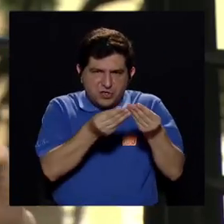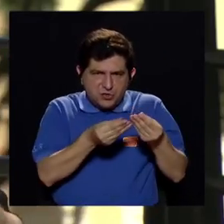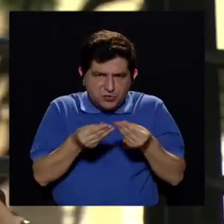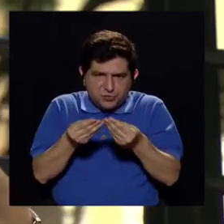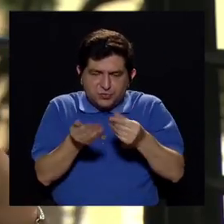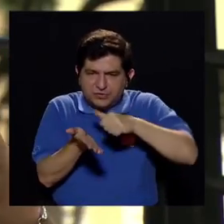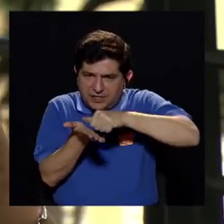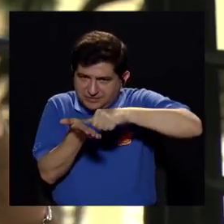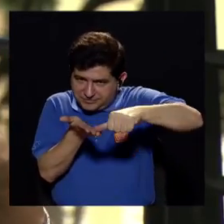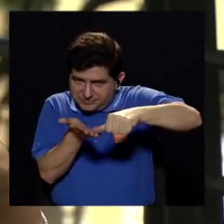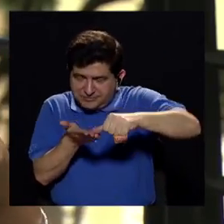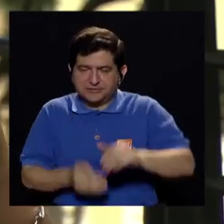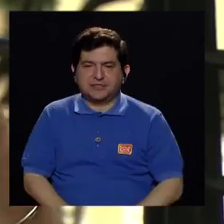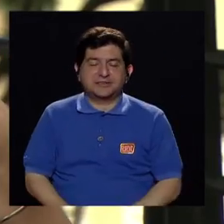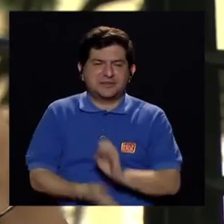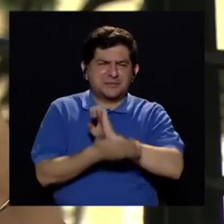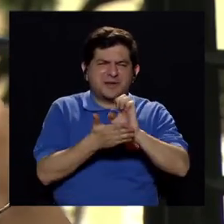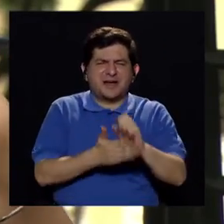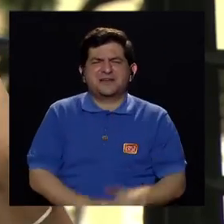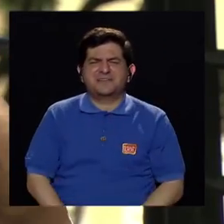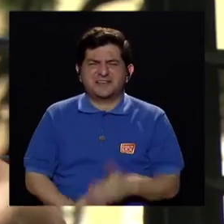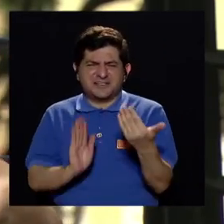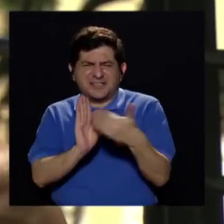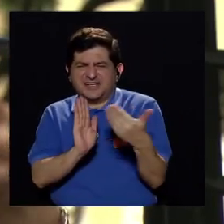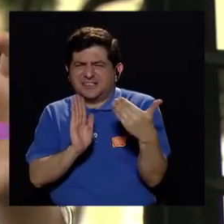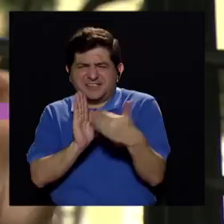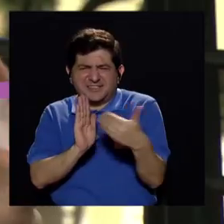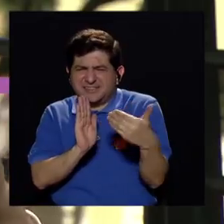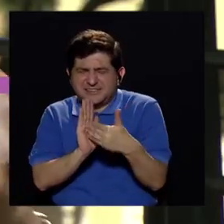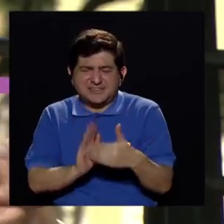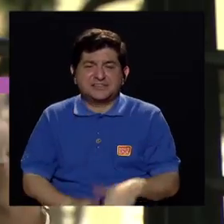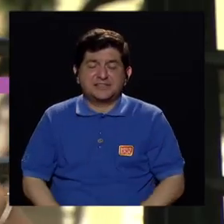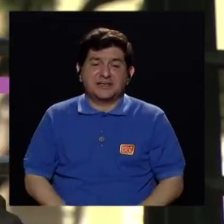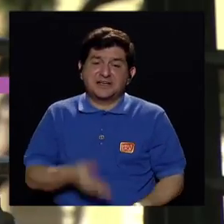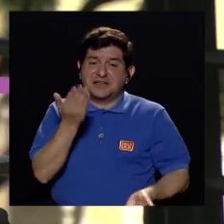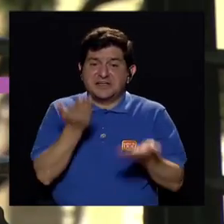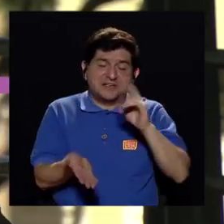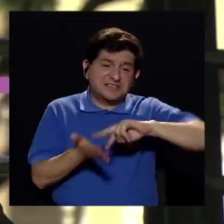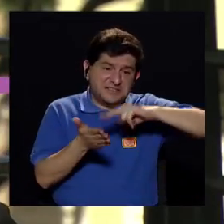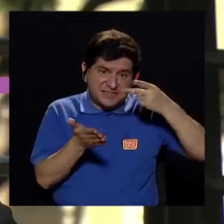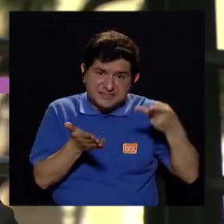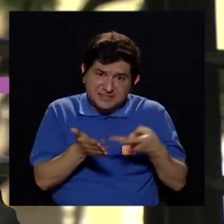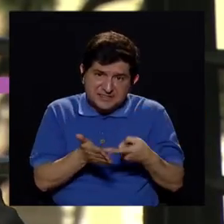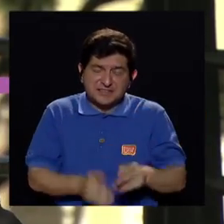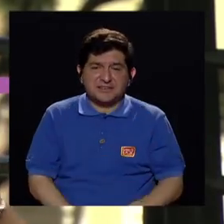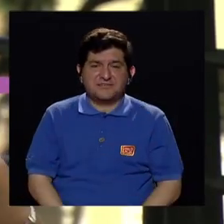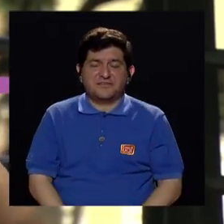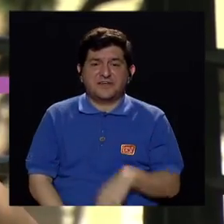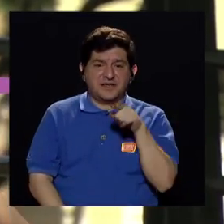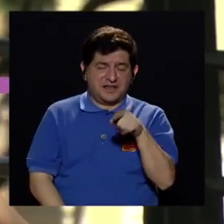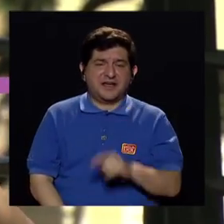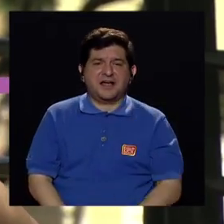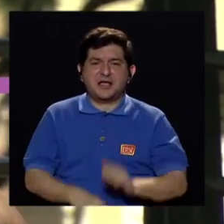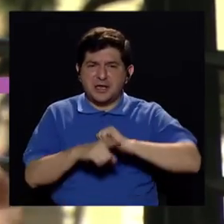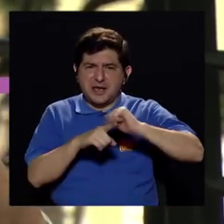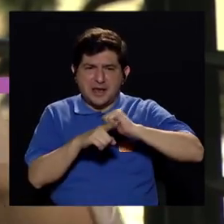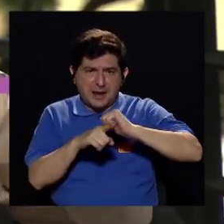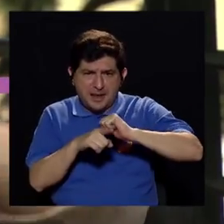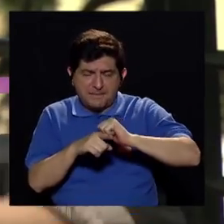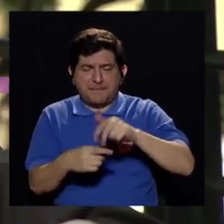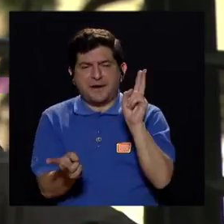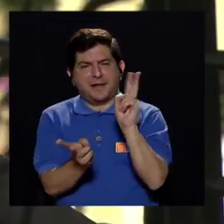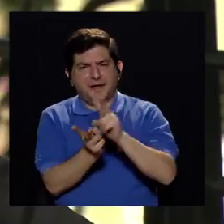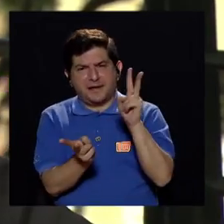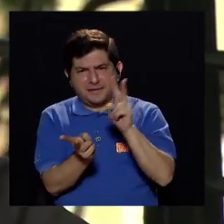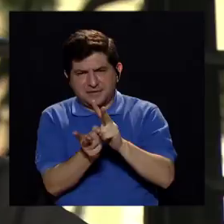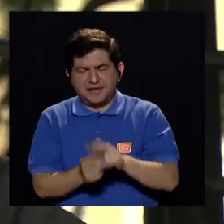para evitar esa fricción, para evitar esa irritabilidad que me puede ocasionar el tener el sexo o tener prácticas sexuales por